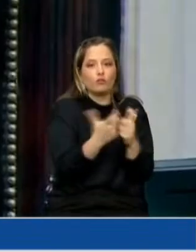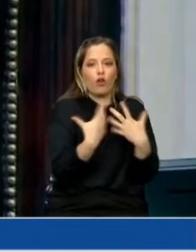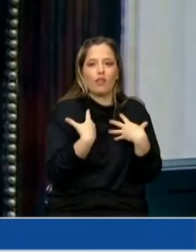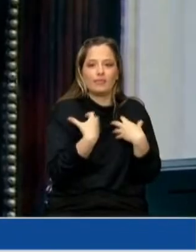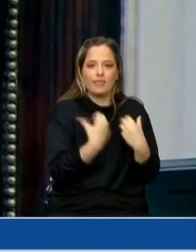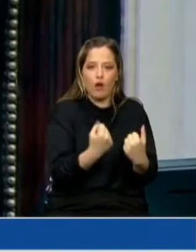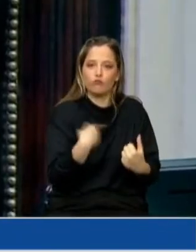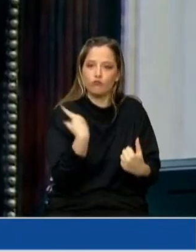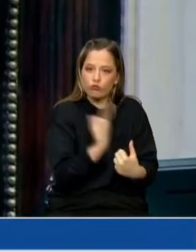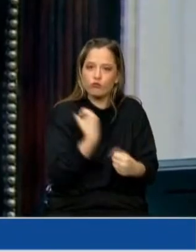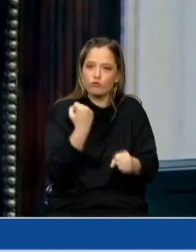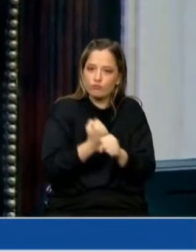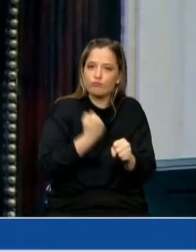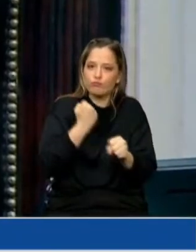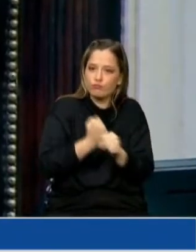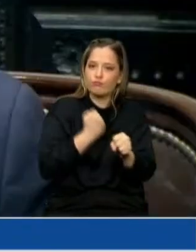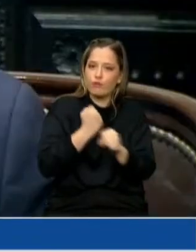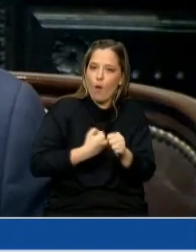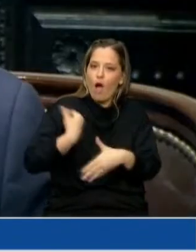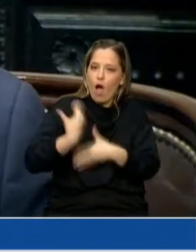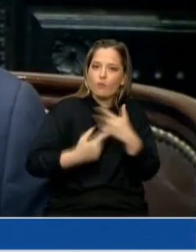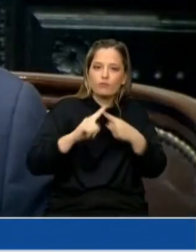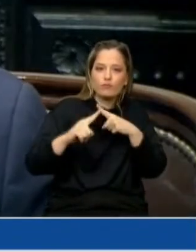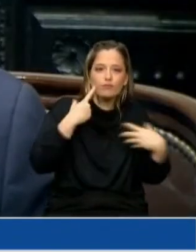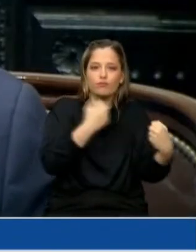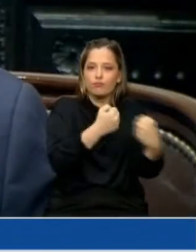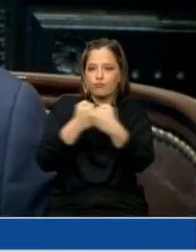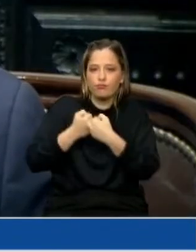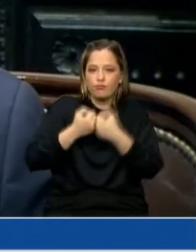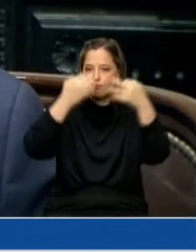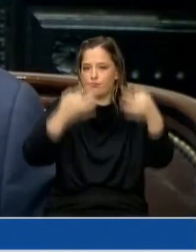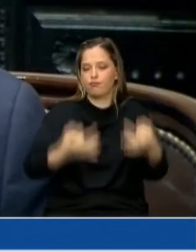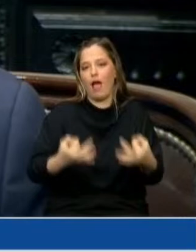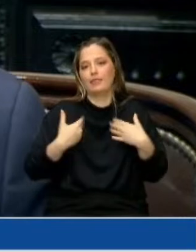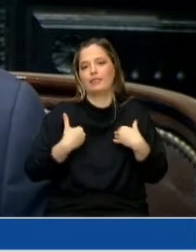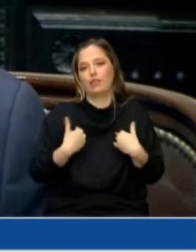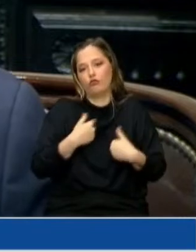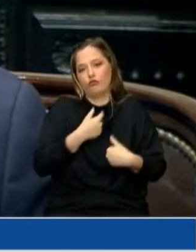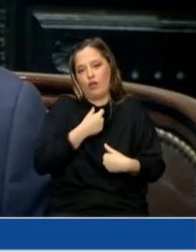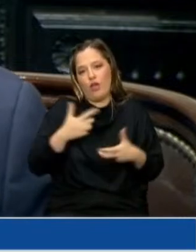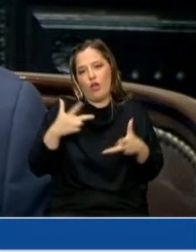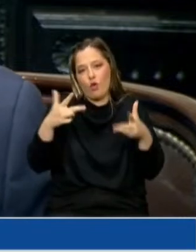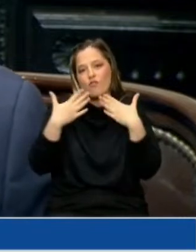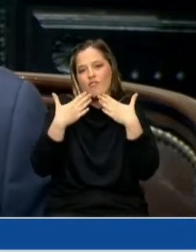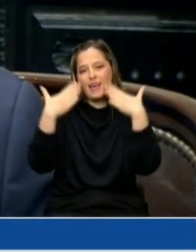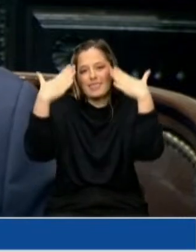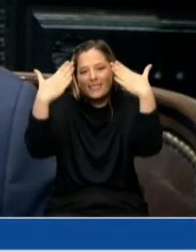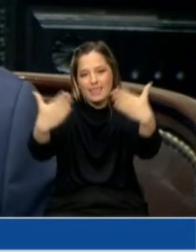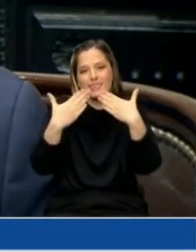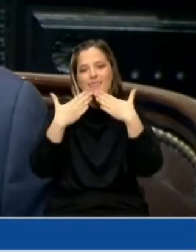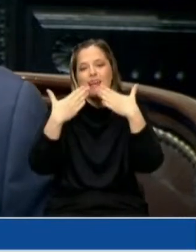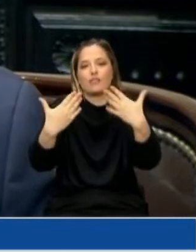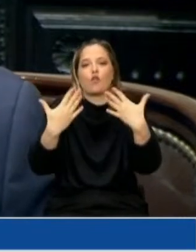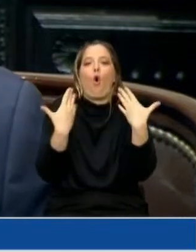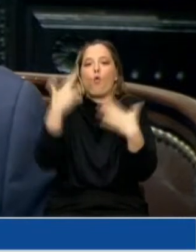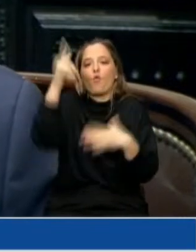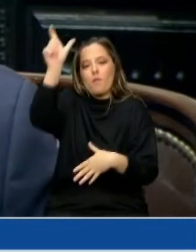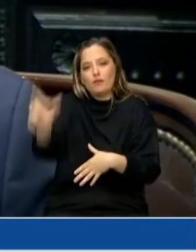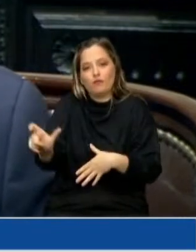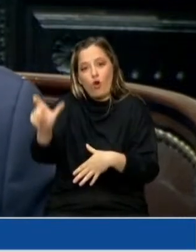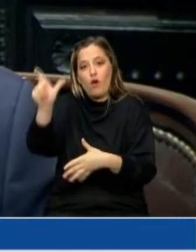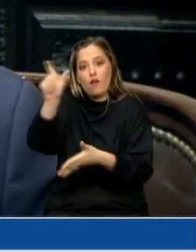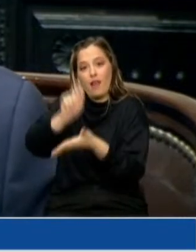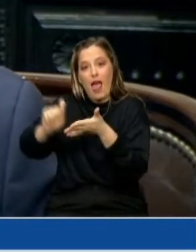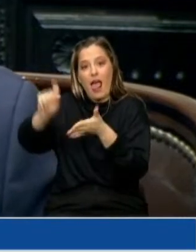hemos trabajado básicamente por consensos. Así que quiero agradecer a todos, por supuesto al autor de la ley,